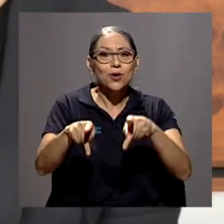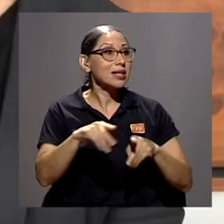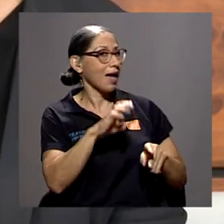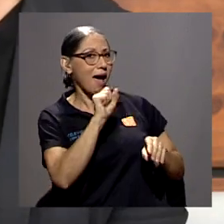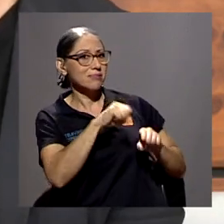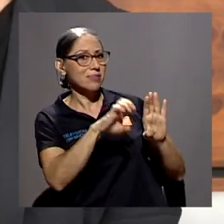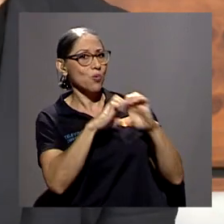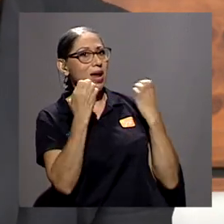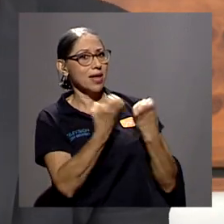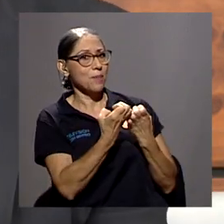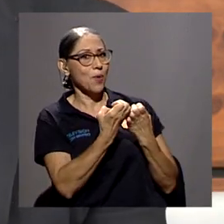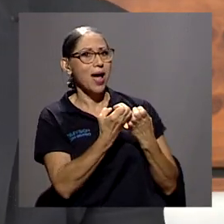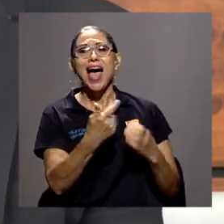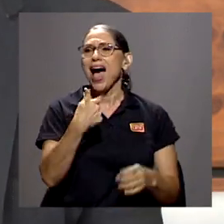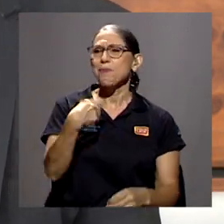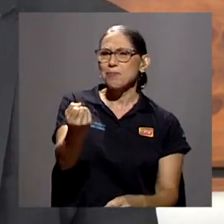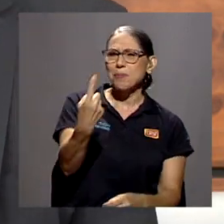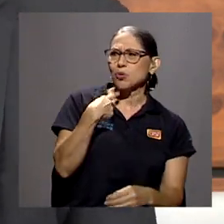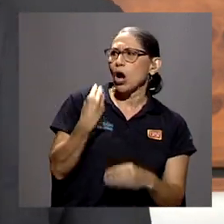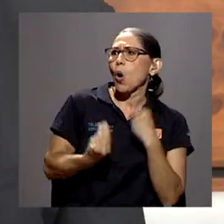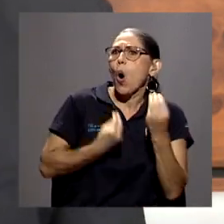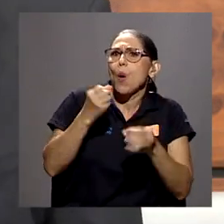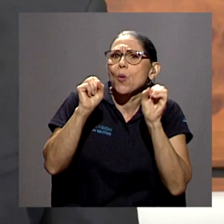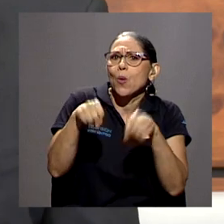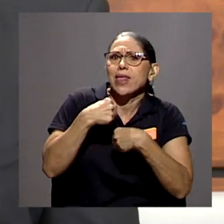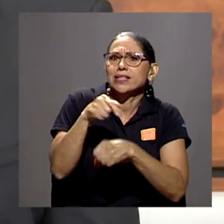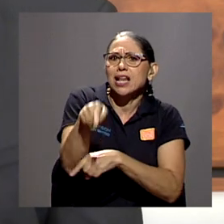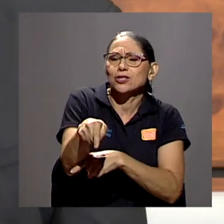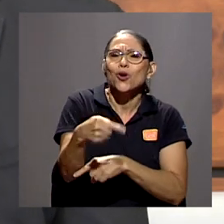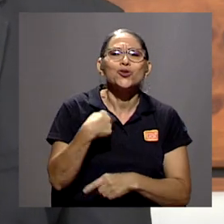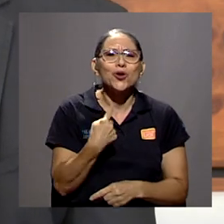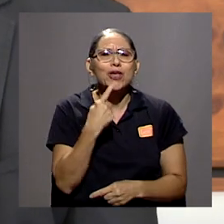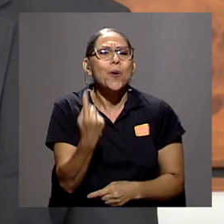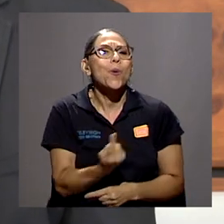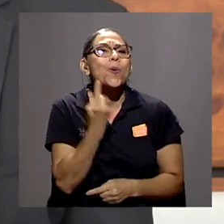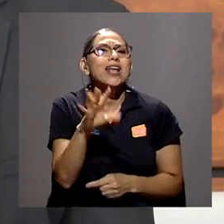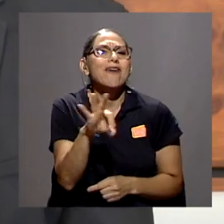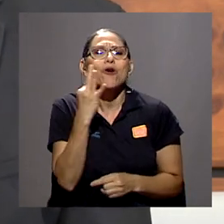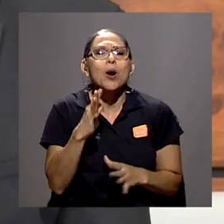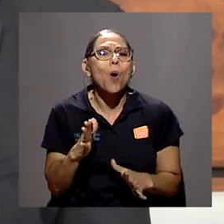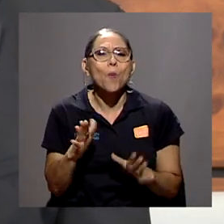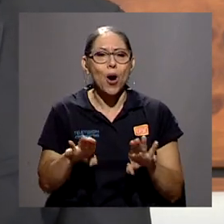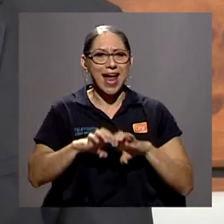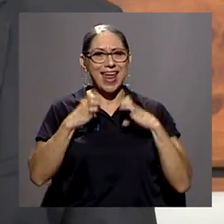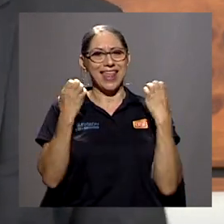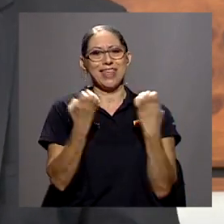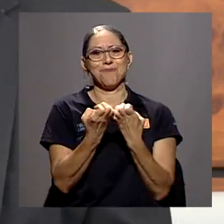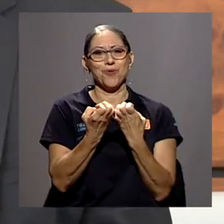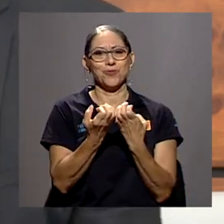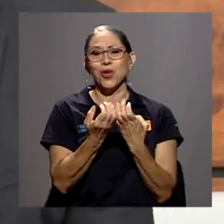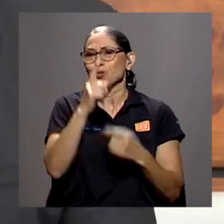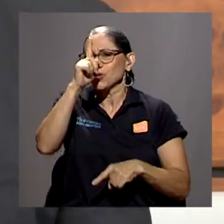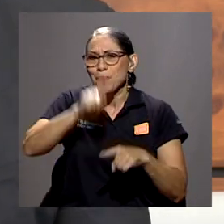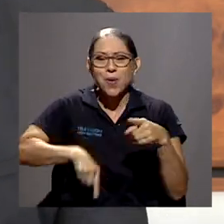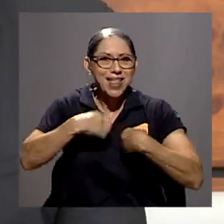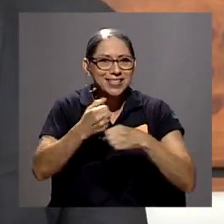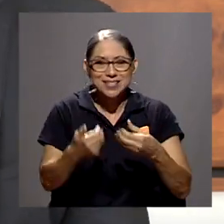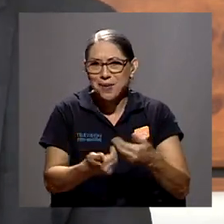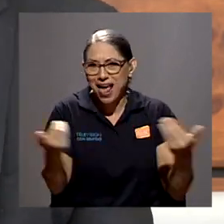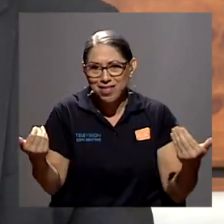cuando a mí me preguntan cómo es posible hacer una cosa así yo le digo que la única manera de hacer esto es en equipo no hay posibilidad de que se haga de manera separada